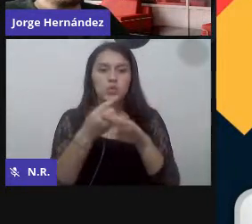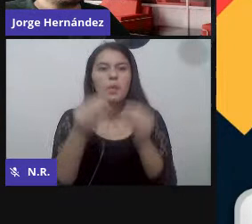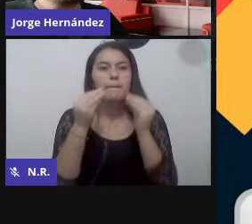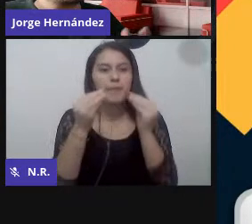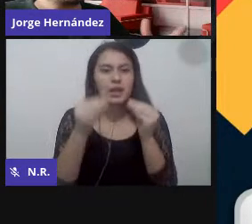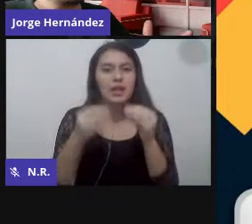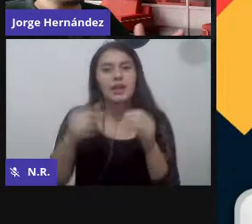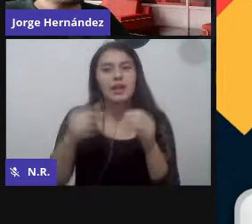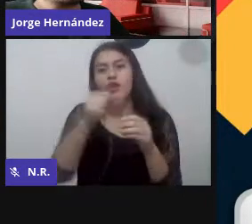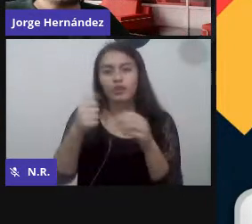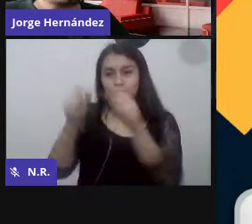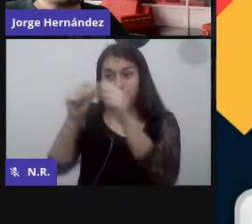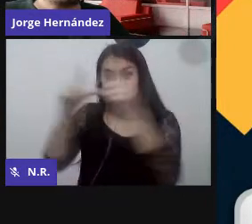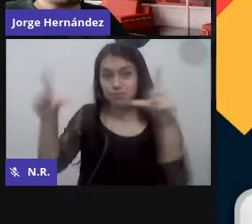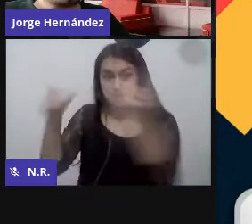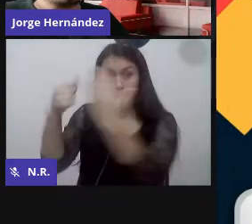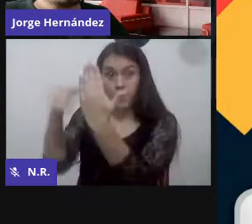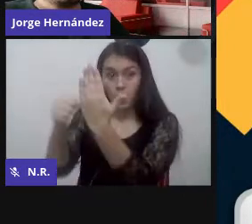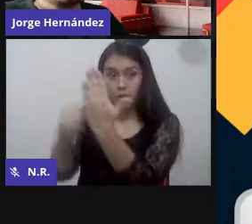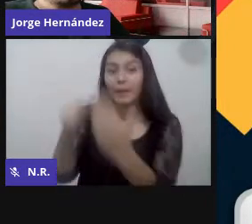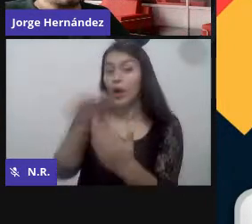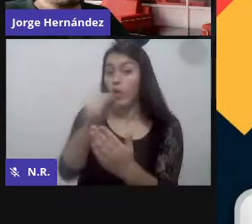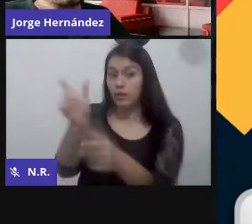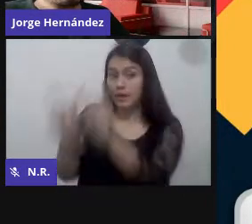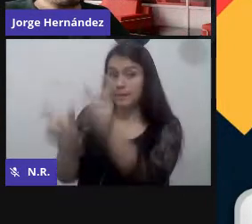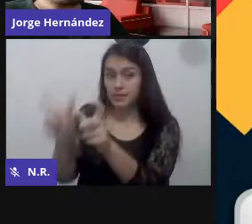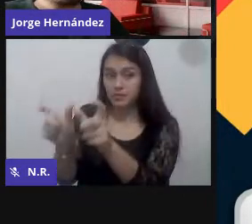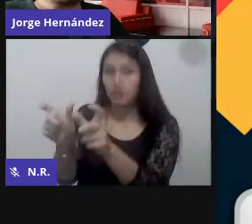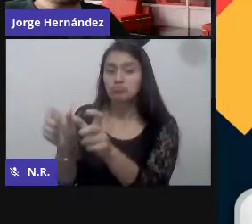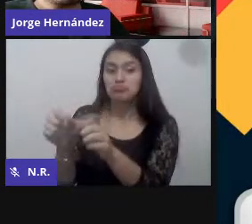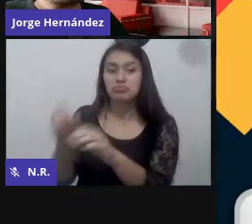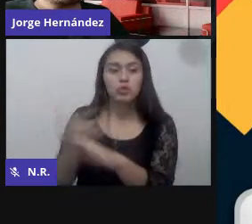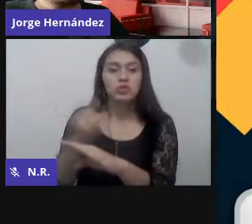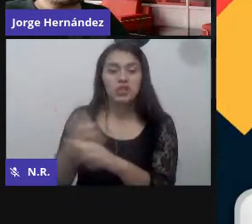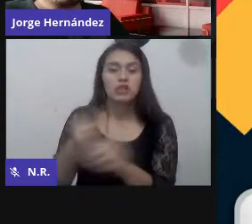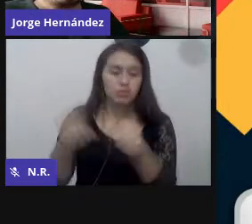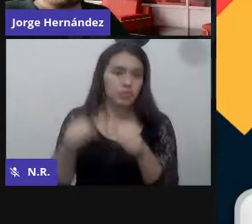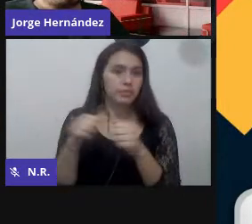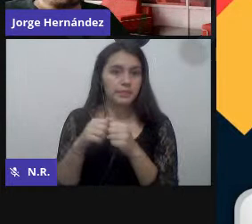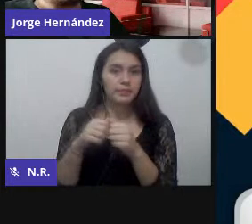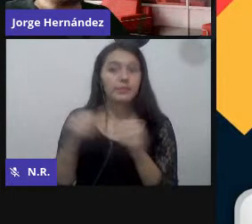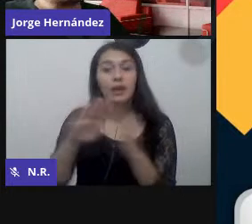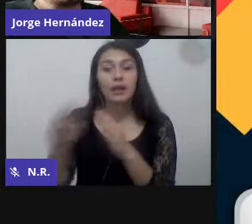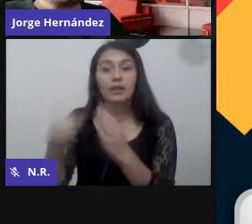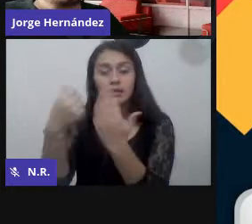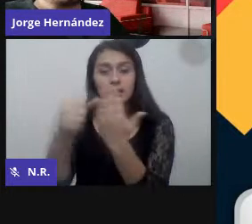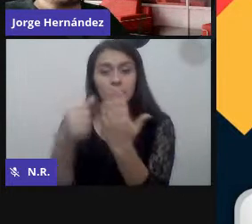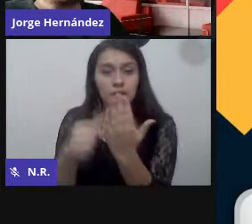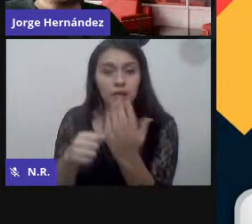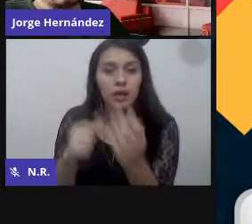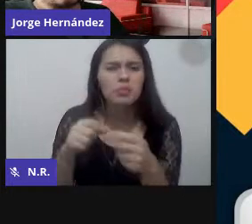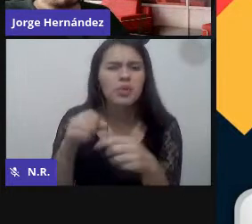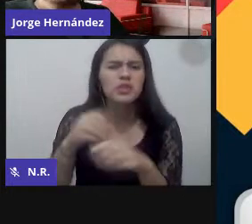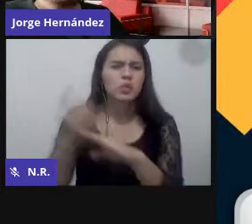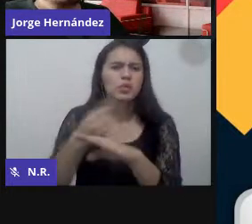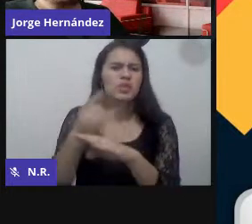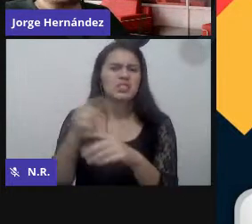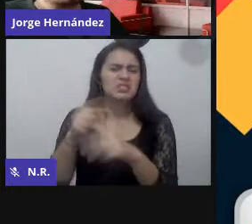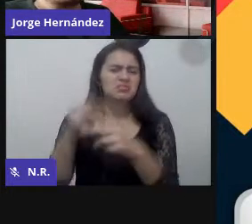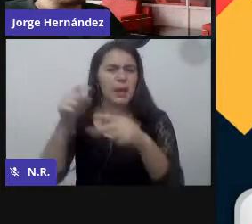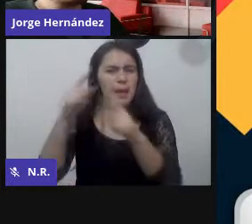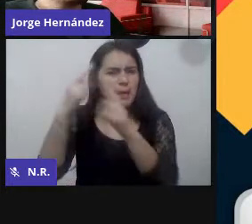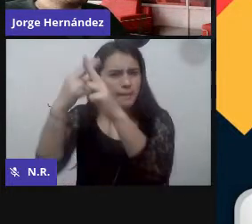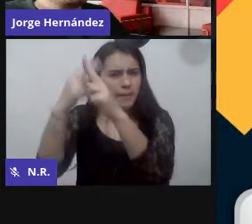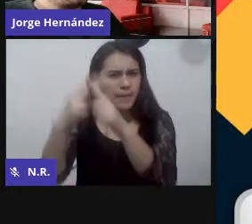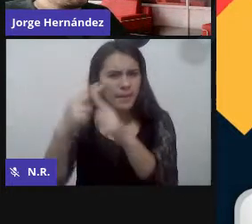como en este caso es para nosotros StreamYard, pero también se puede utilizar OBS Studio, Streamlabs,